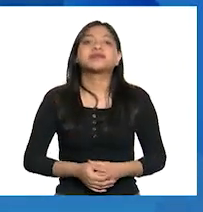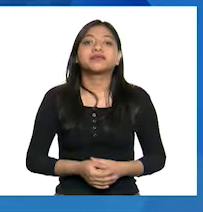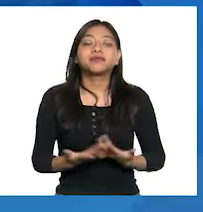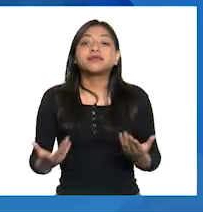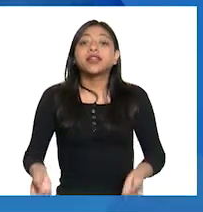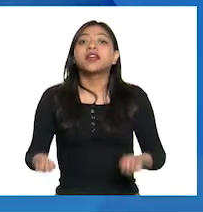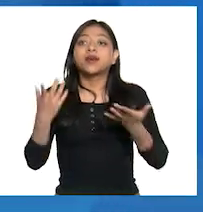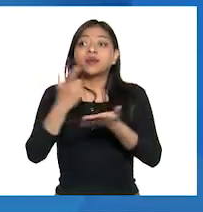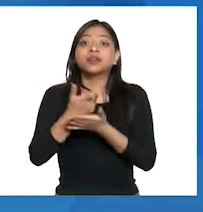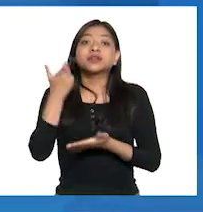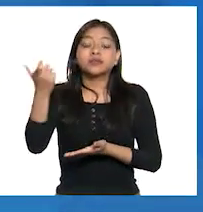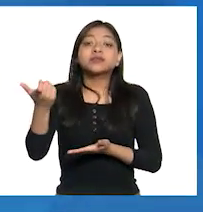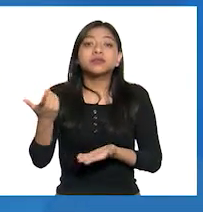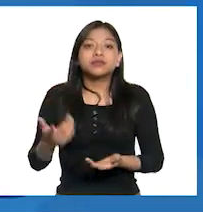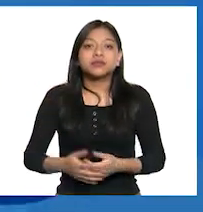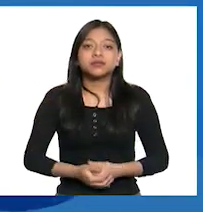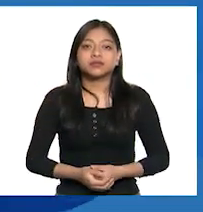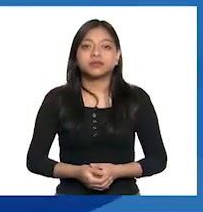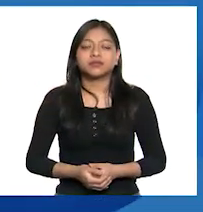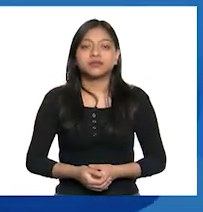¿cuánto pagaron entonces?